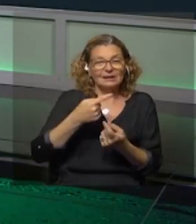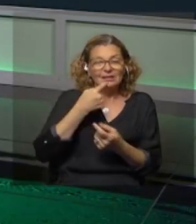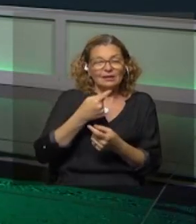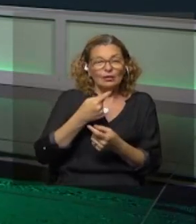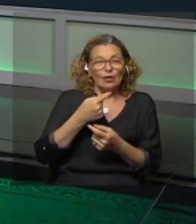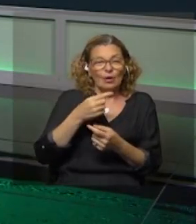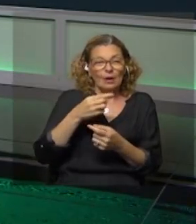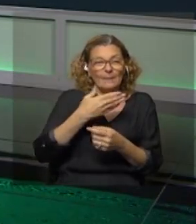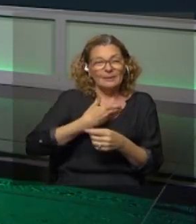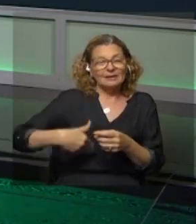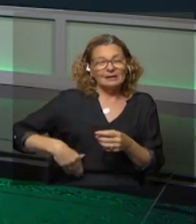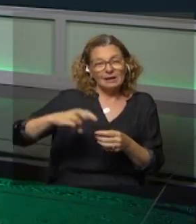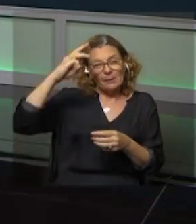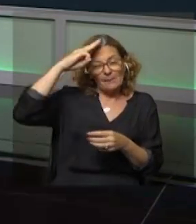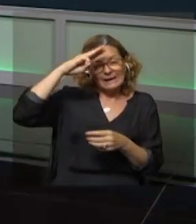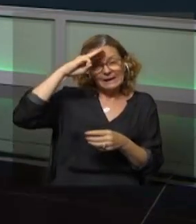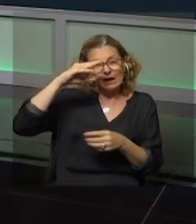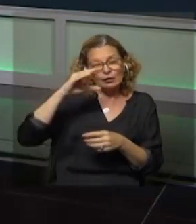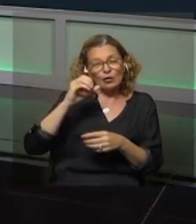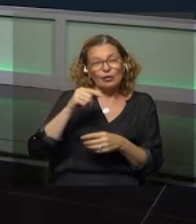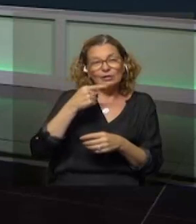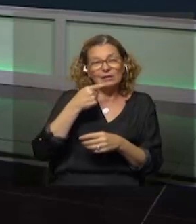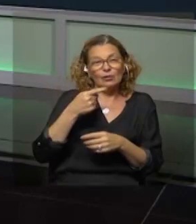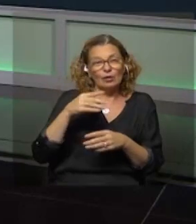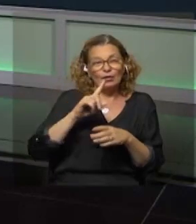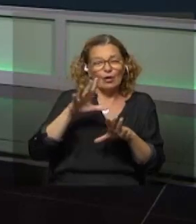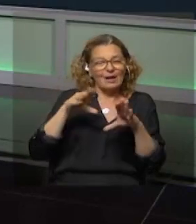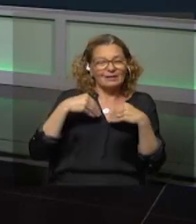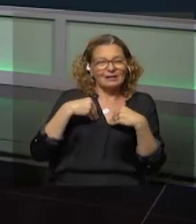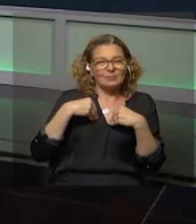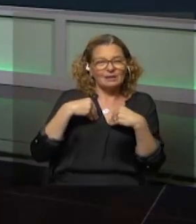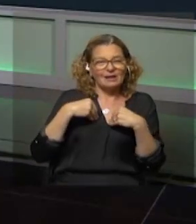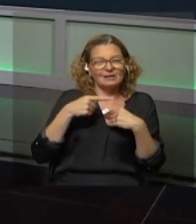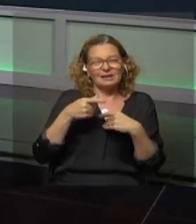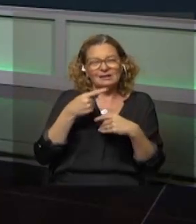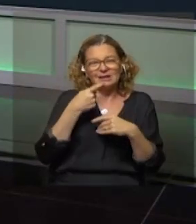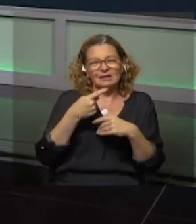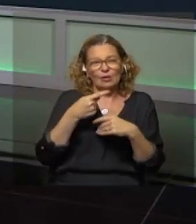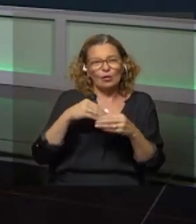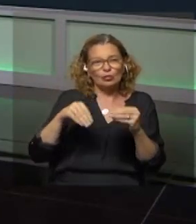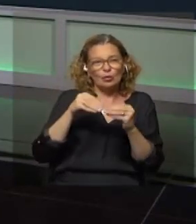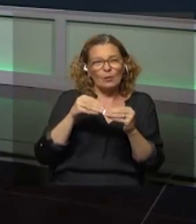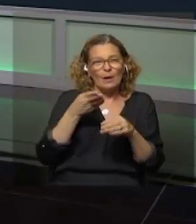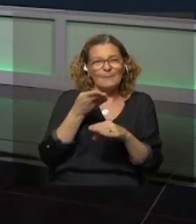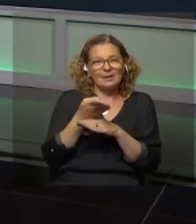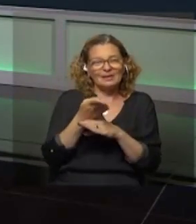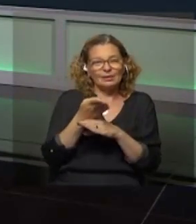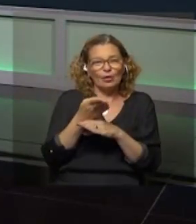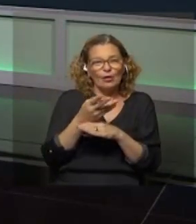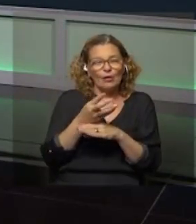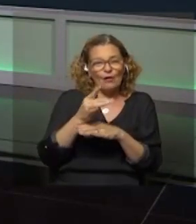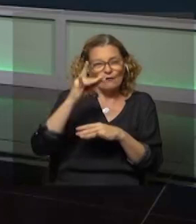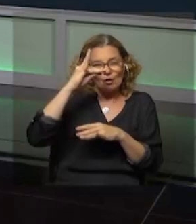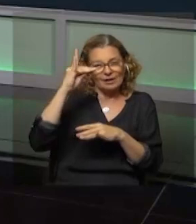mexicano Andrés Manuel López Obrador rechazó las acusaciones de injerencia y se sumó al petitorio que hicieron Bolivia